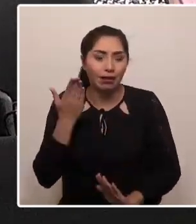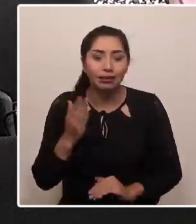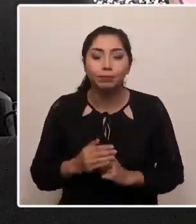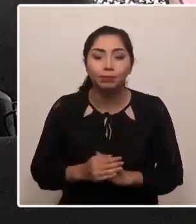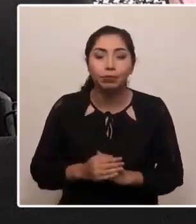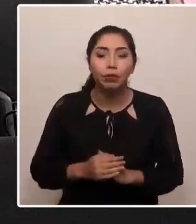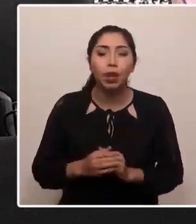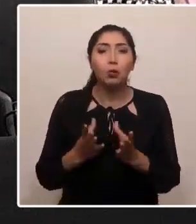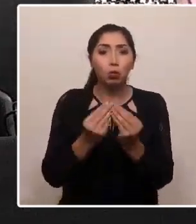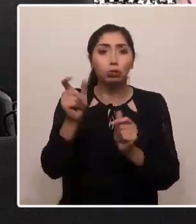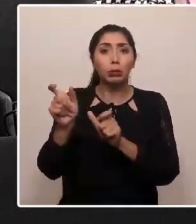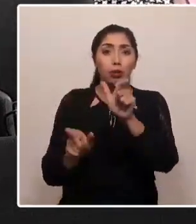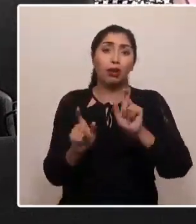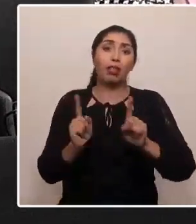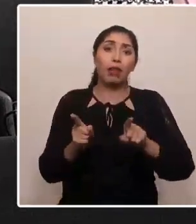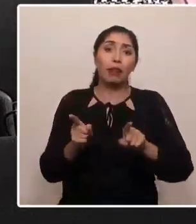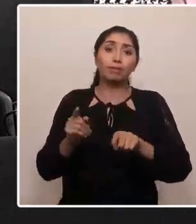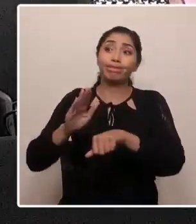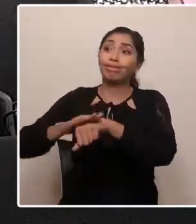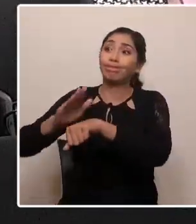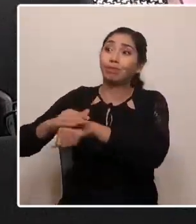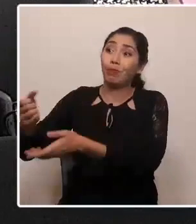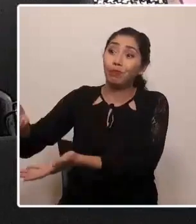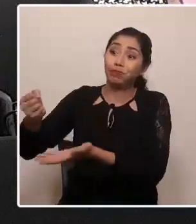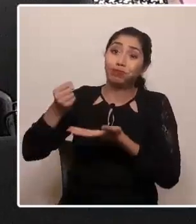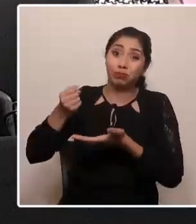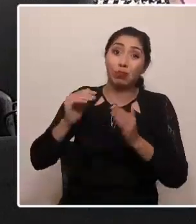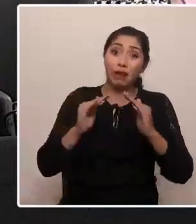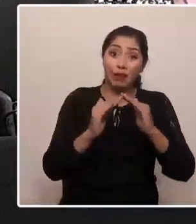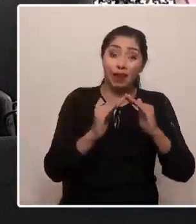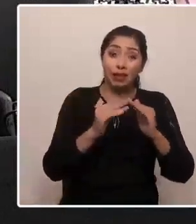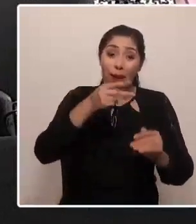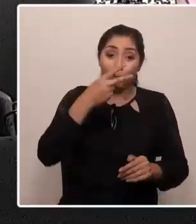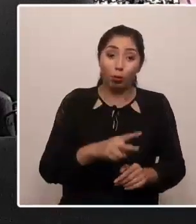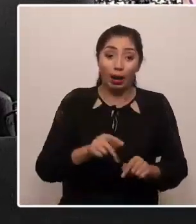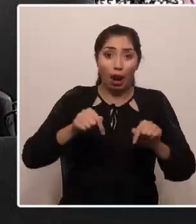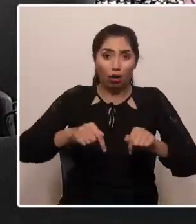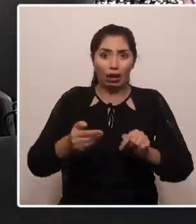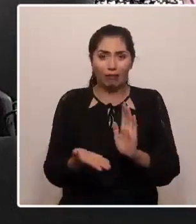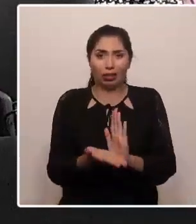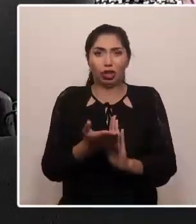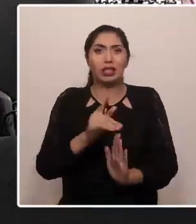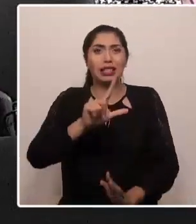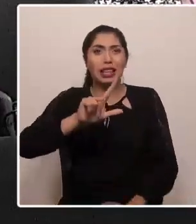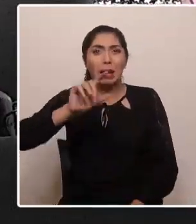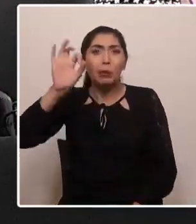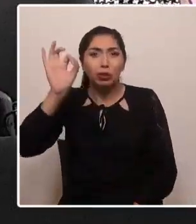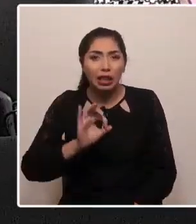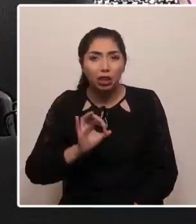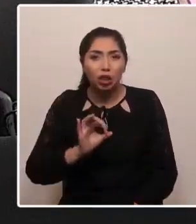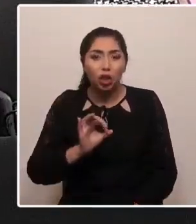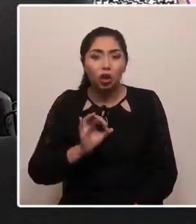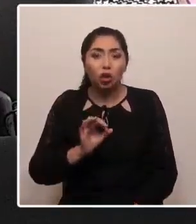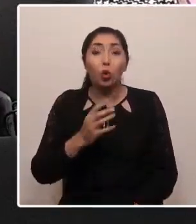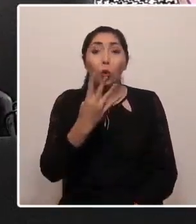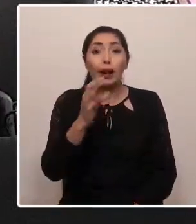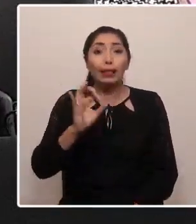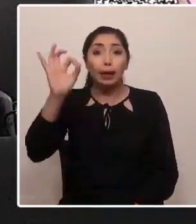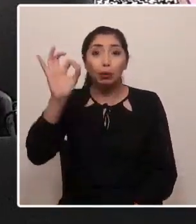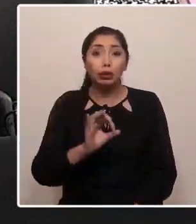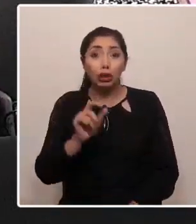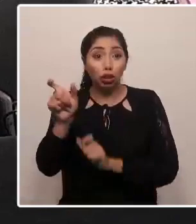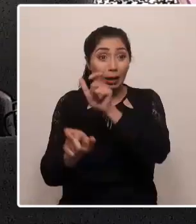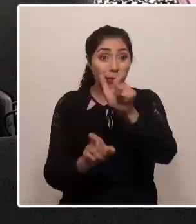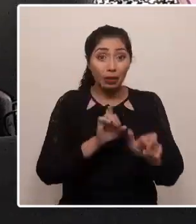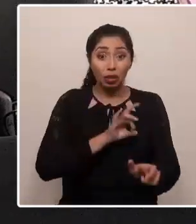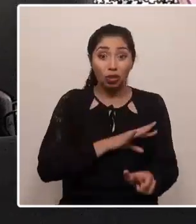crédito para tener una vivienda propia, distinto del Chile de hoy con una inflación de un 7% y que, según el último estudio, un 40% de los chilenos abandonará el plan